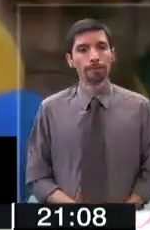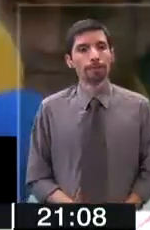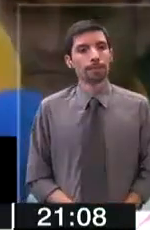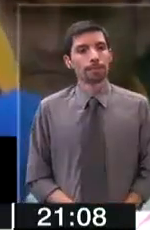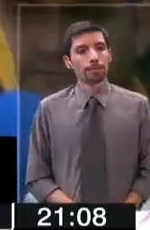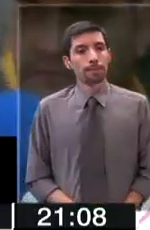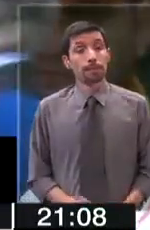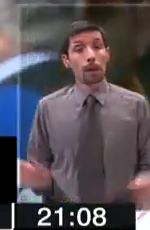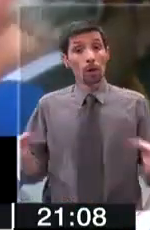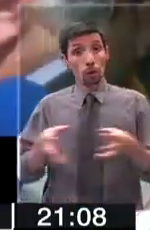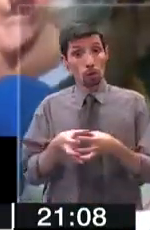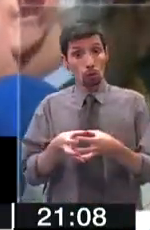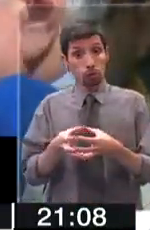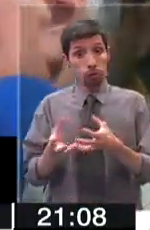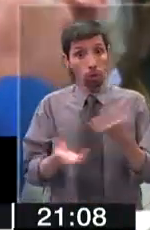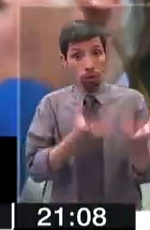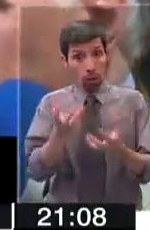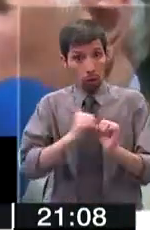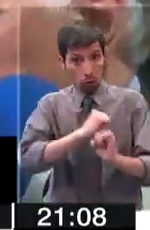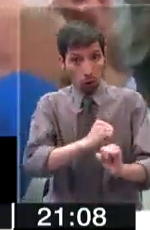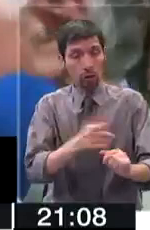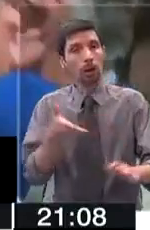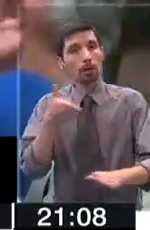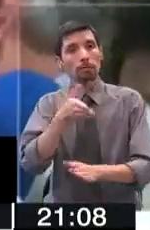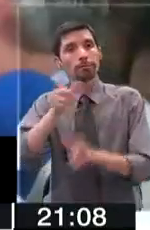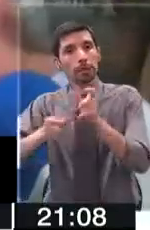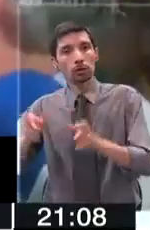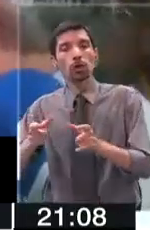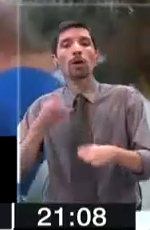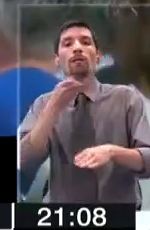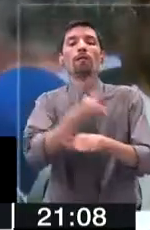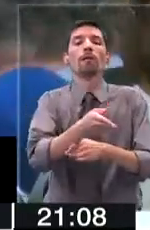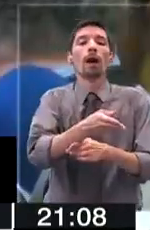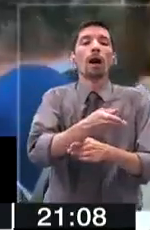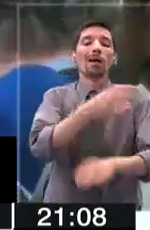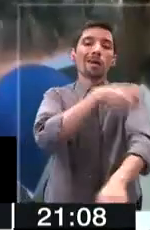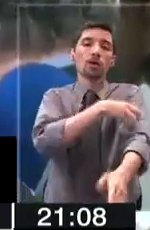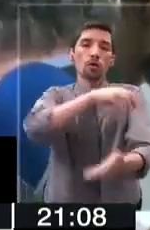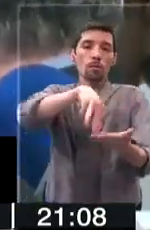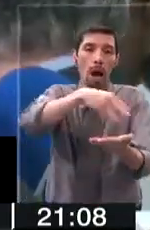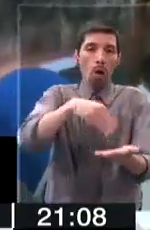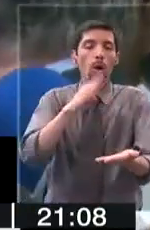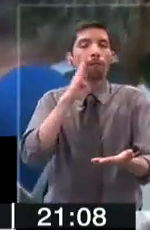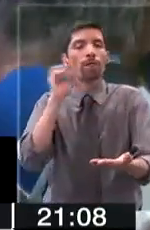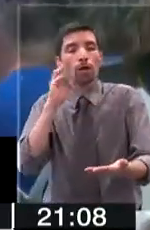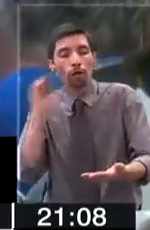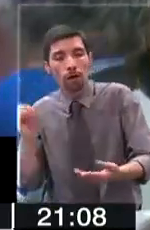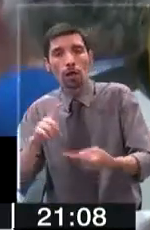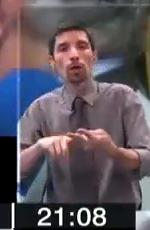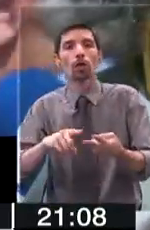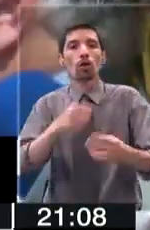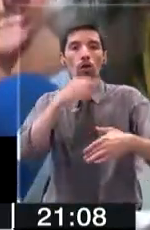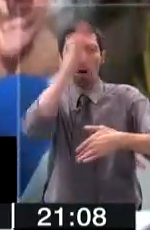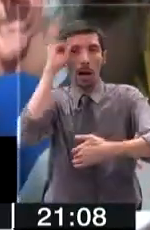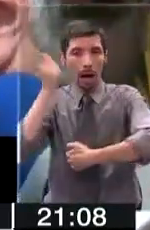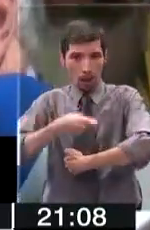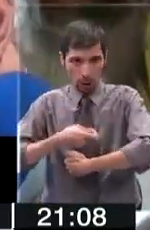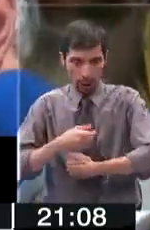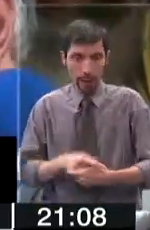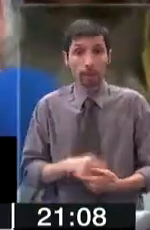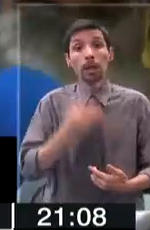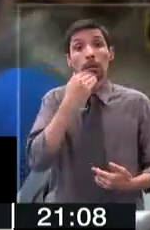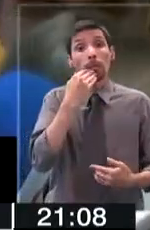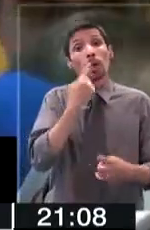brigadas están yendo a las regiones de Maule, Biobío y la Araucanía, que es donde tenemos la mayor actividad. Pero también hay una parte que la